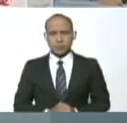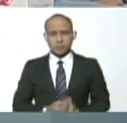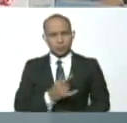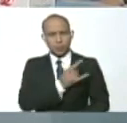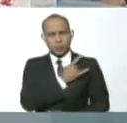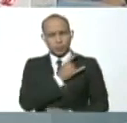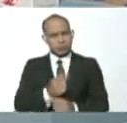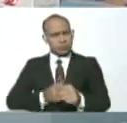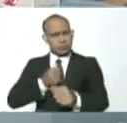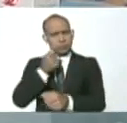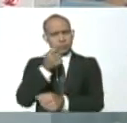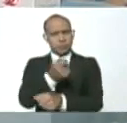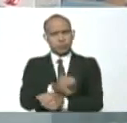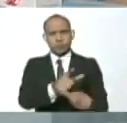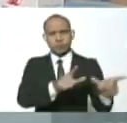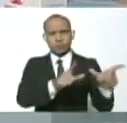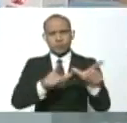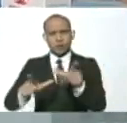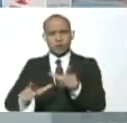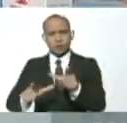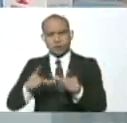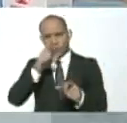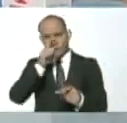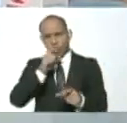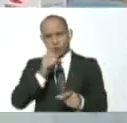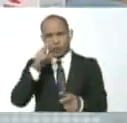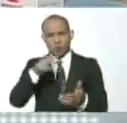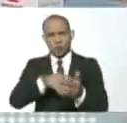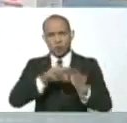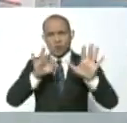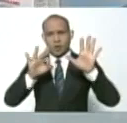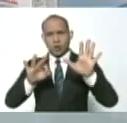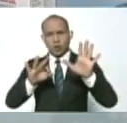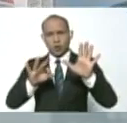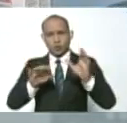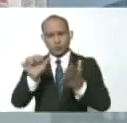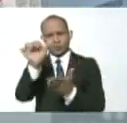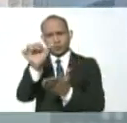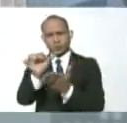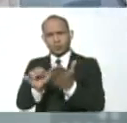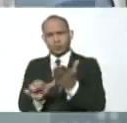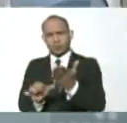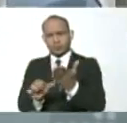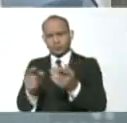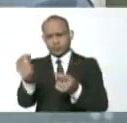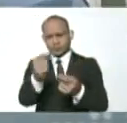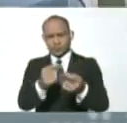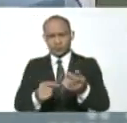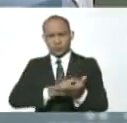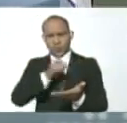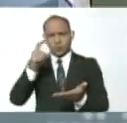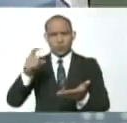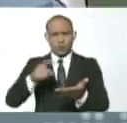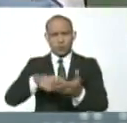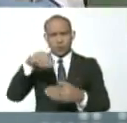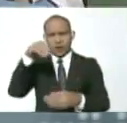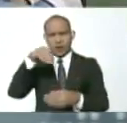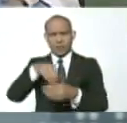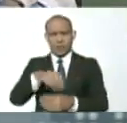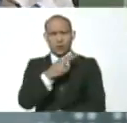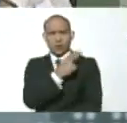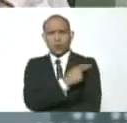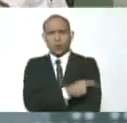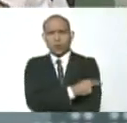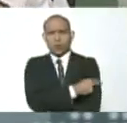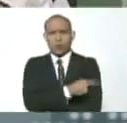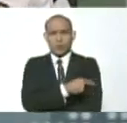rómulo gallegos en el 2008 especialista en cirugía general médica de planta del hospital